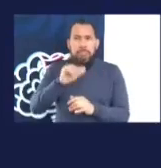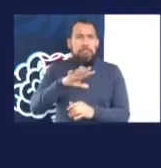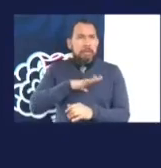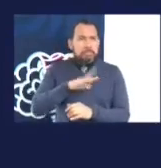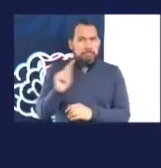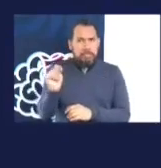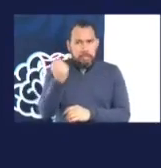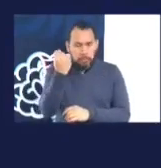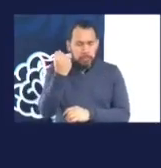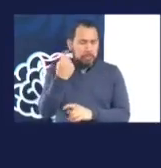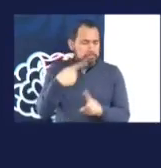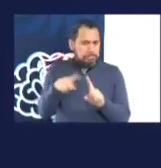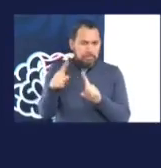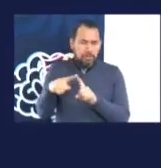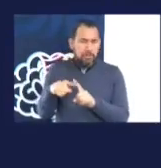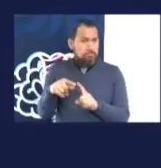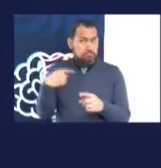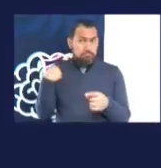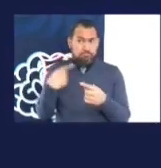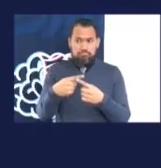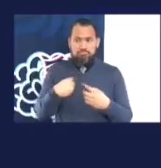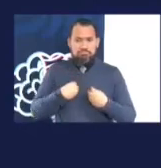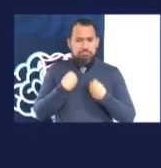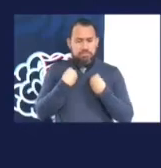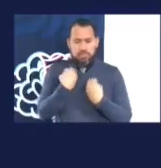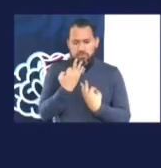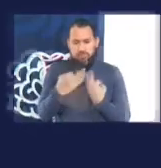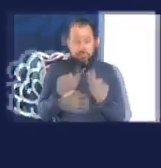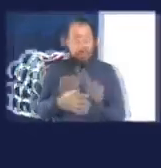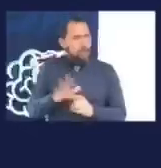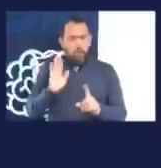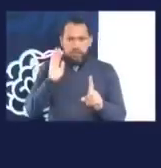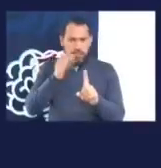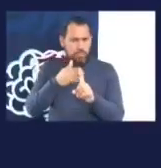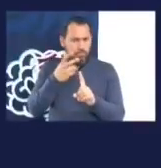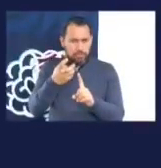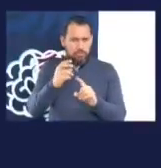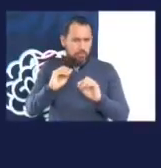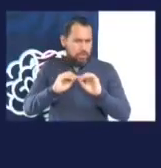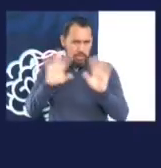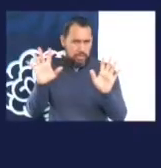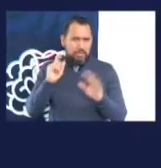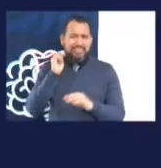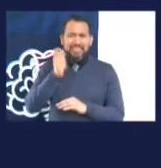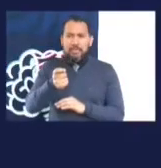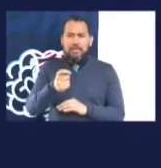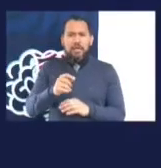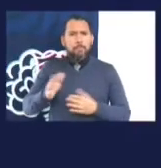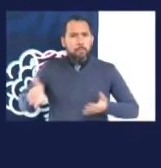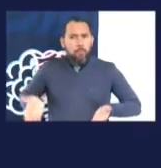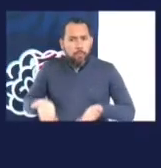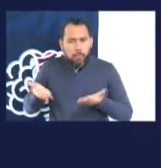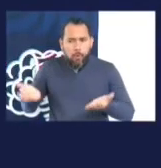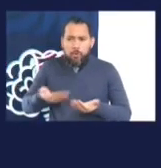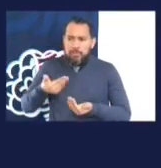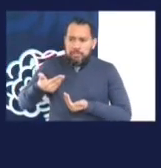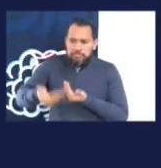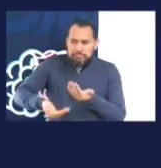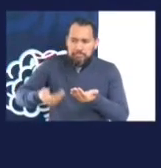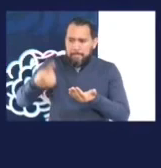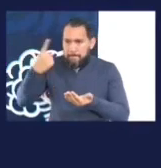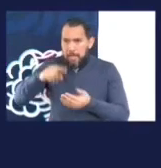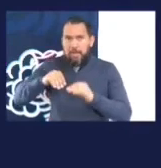encuentran en posesión de las entidades y dependencias que conforman el ayuntamiento. Promover, reconocer, impulsar,